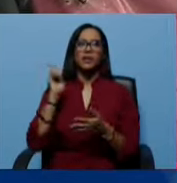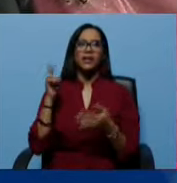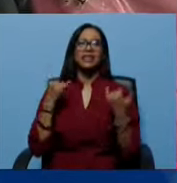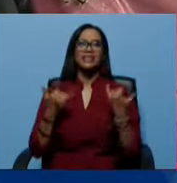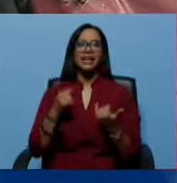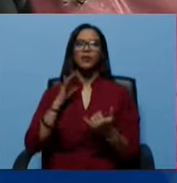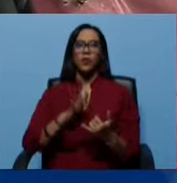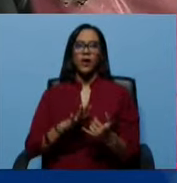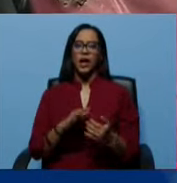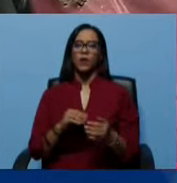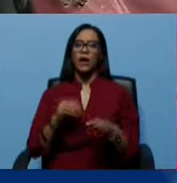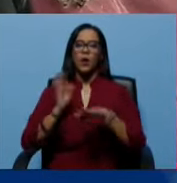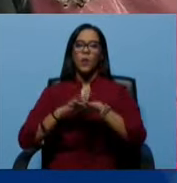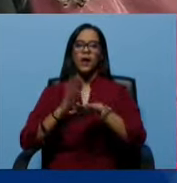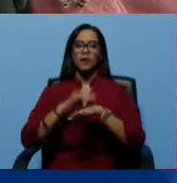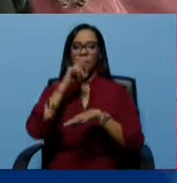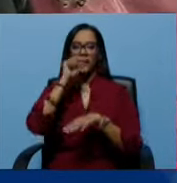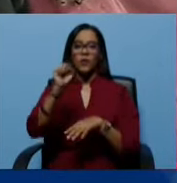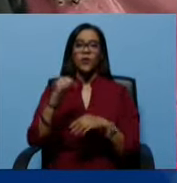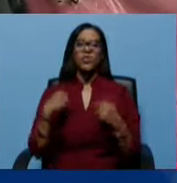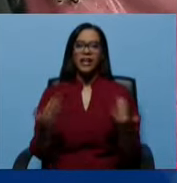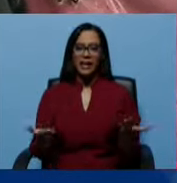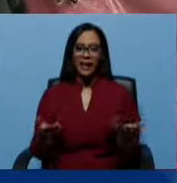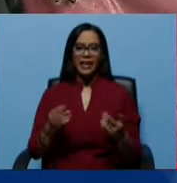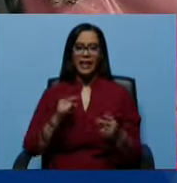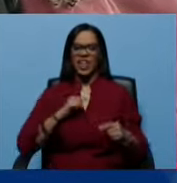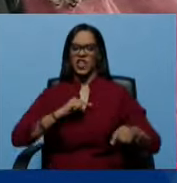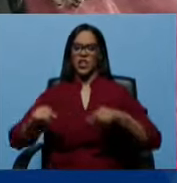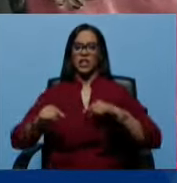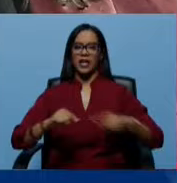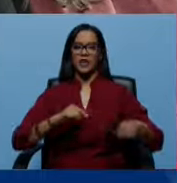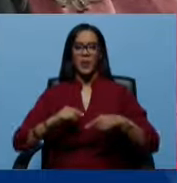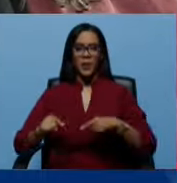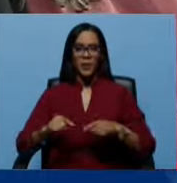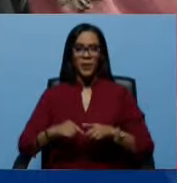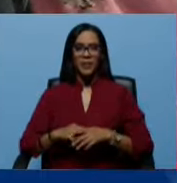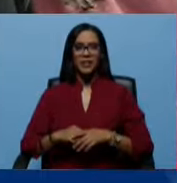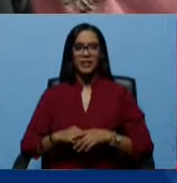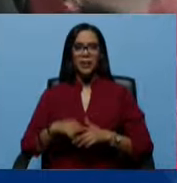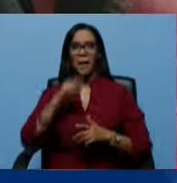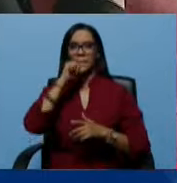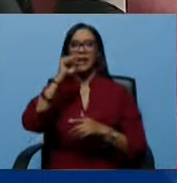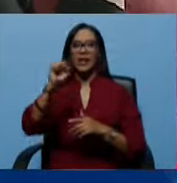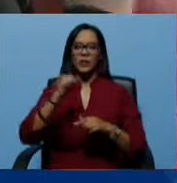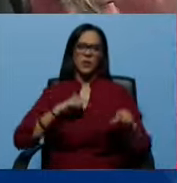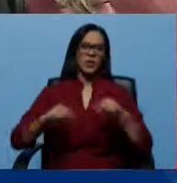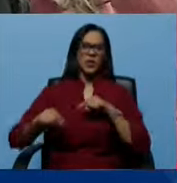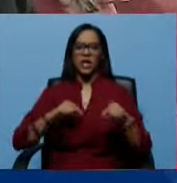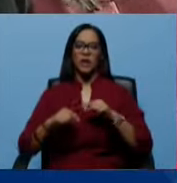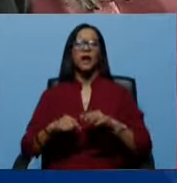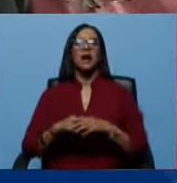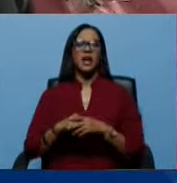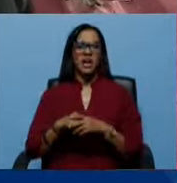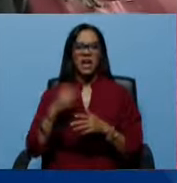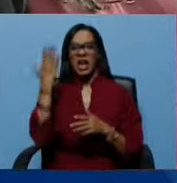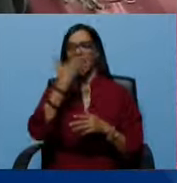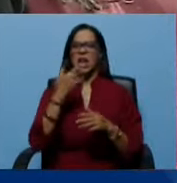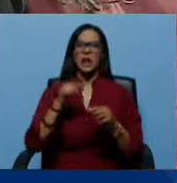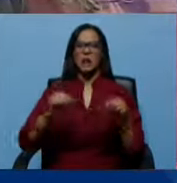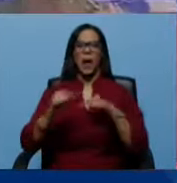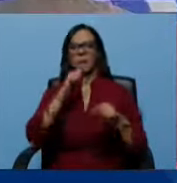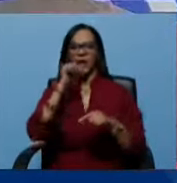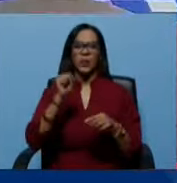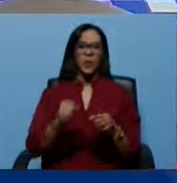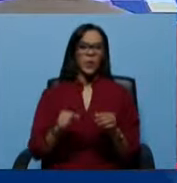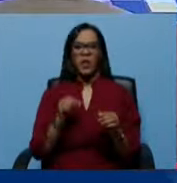estuvieran acusando a Maduro, ¿de qué? De dictador. Maduro es un dictador, eres un dictador,